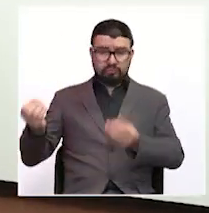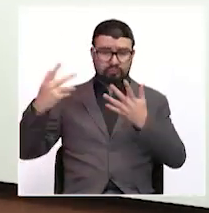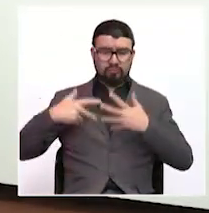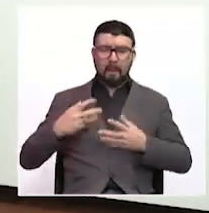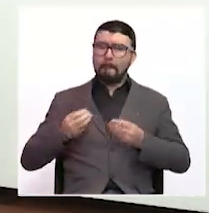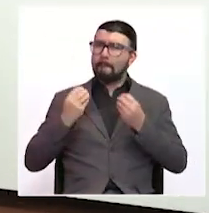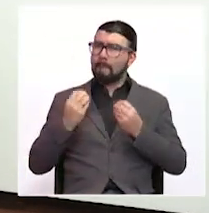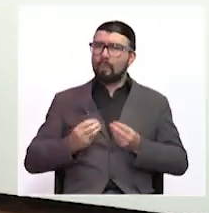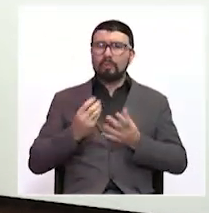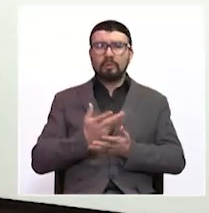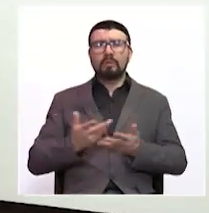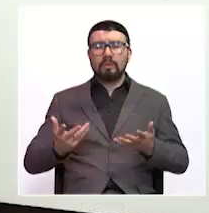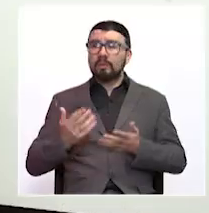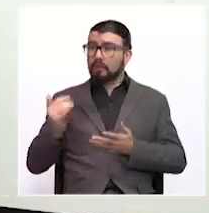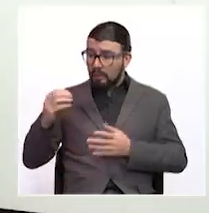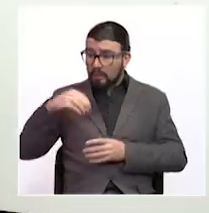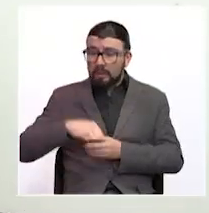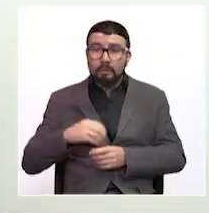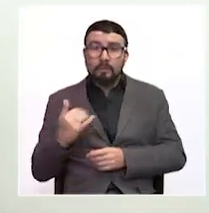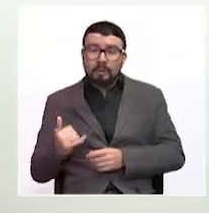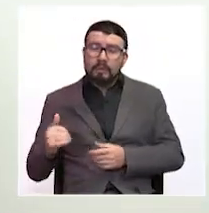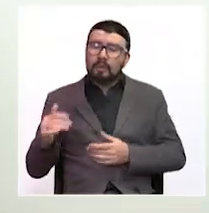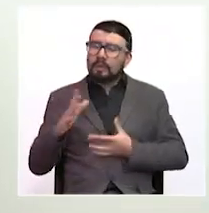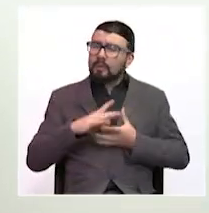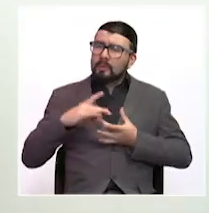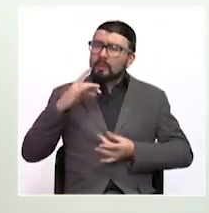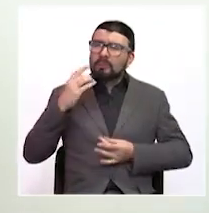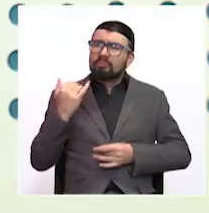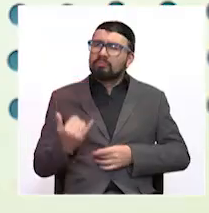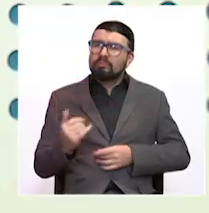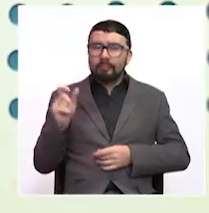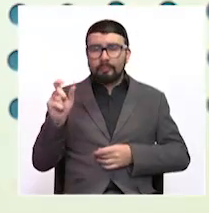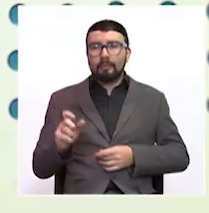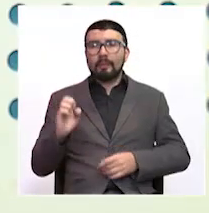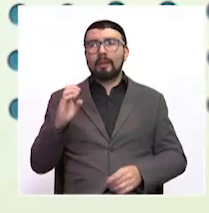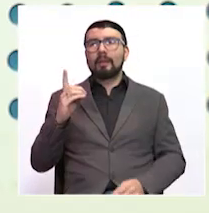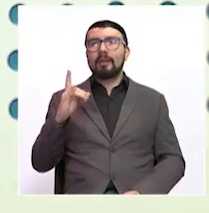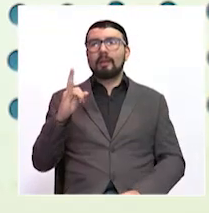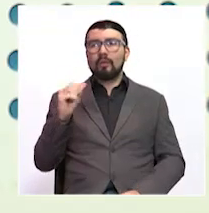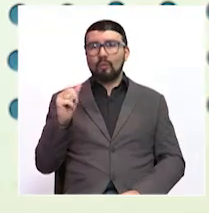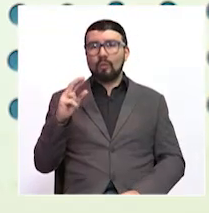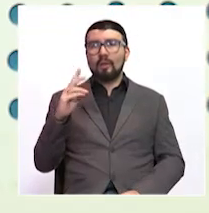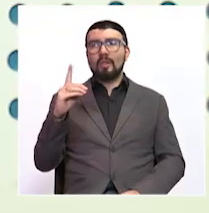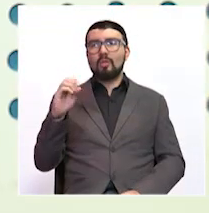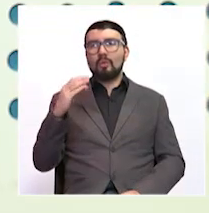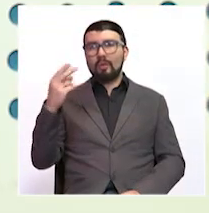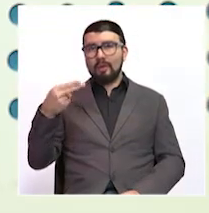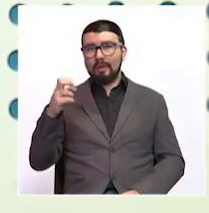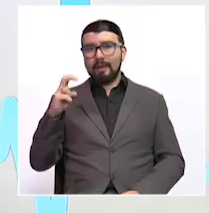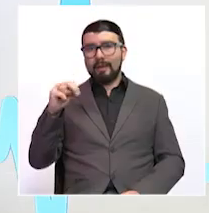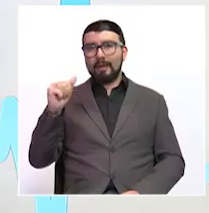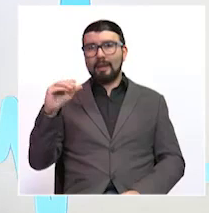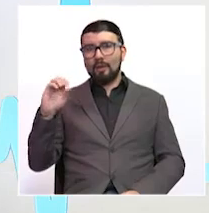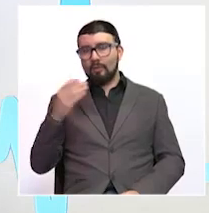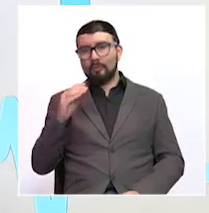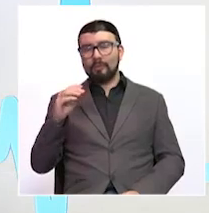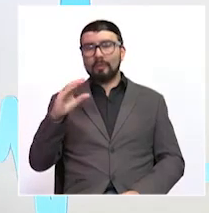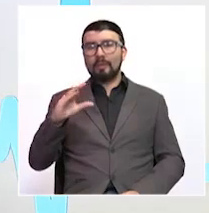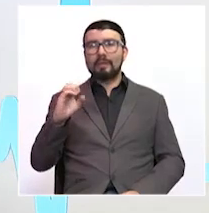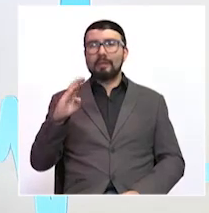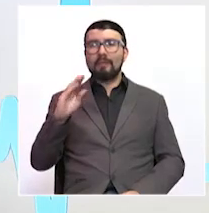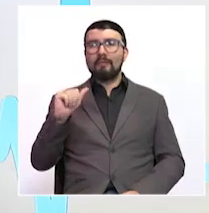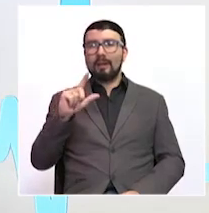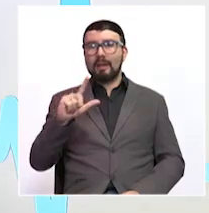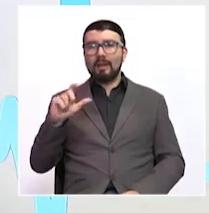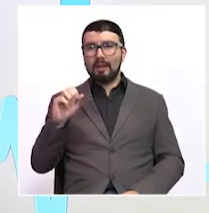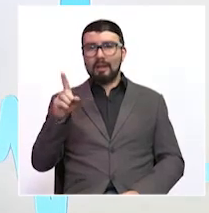en la parte espiritual y es el doctor eduardo e naw zevallos él es himno logo clínico psicólogo